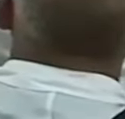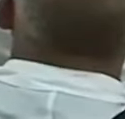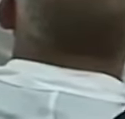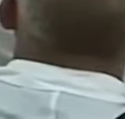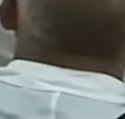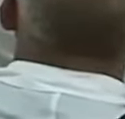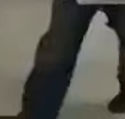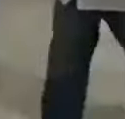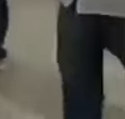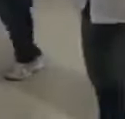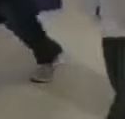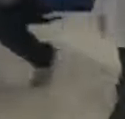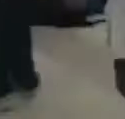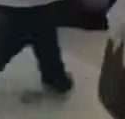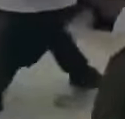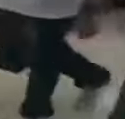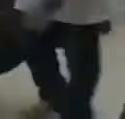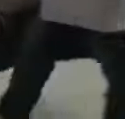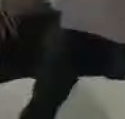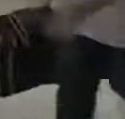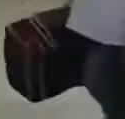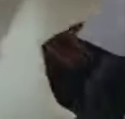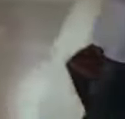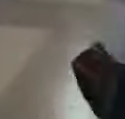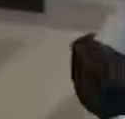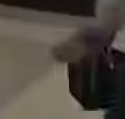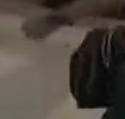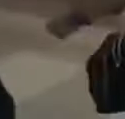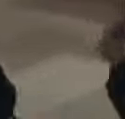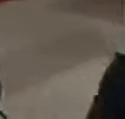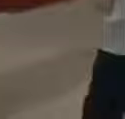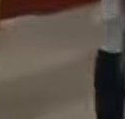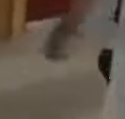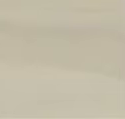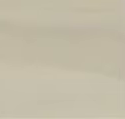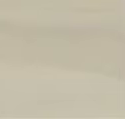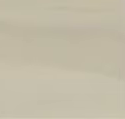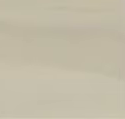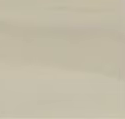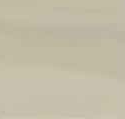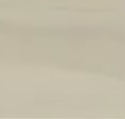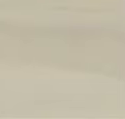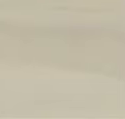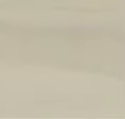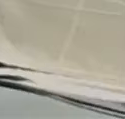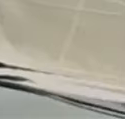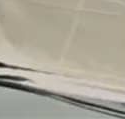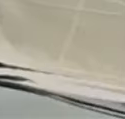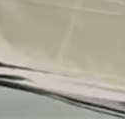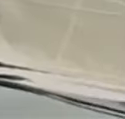Amando este país como a mí mismo. No,